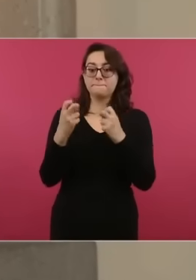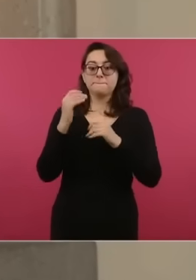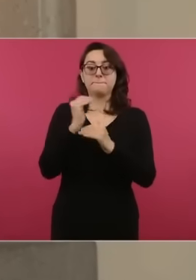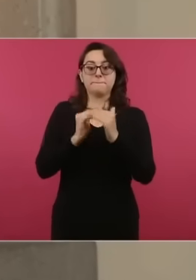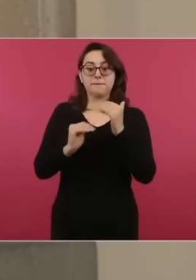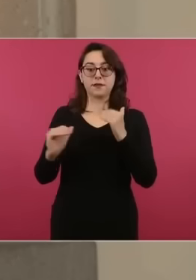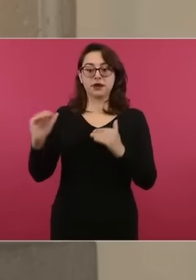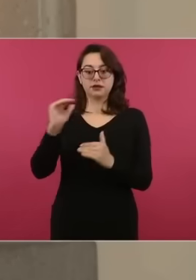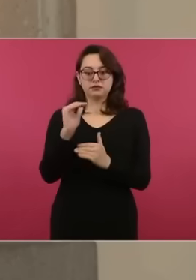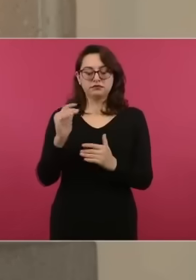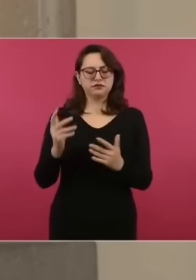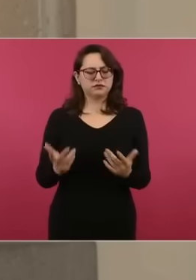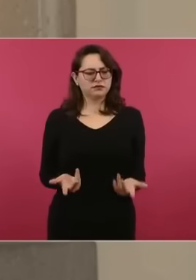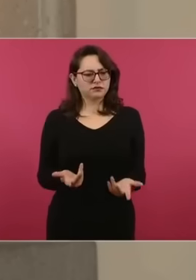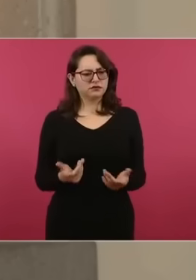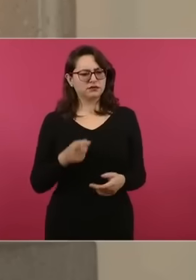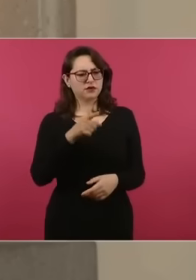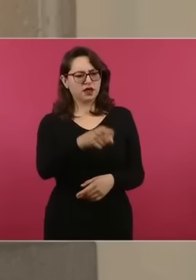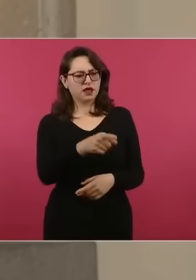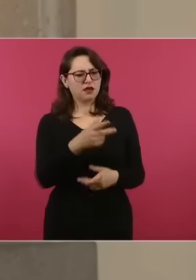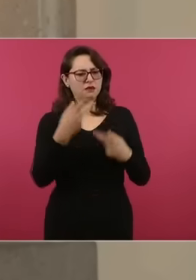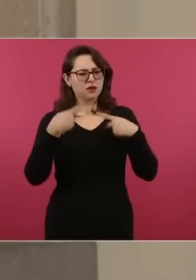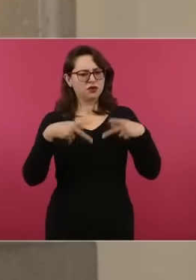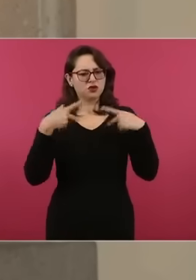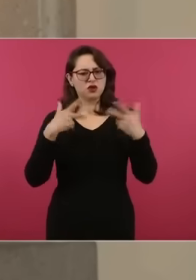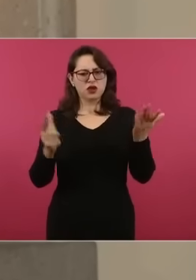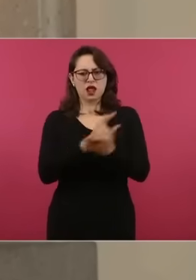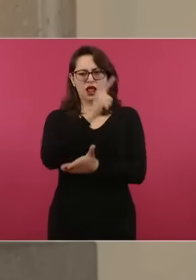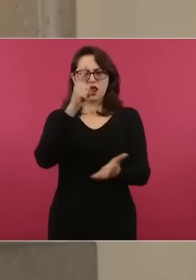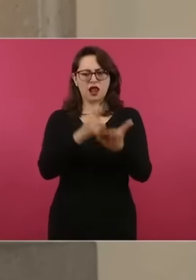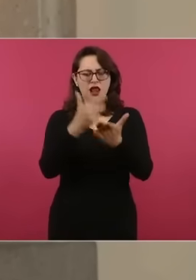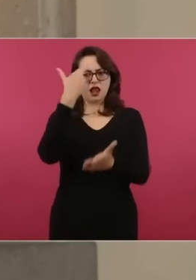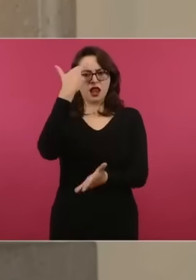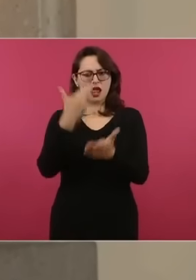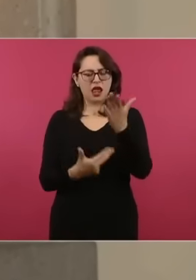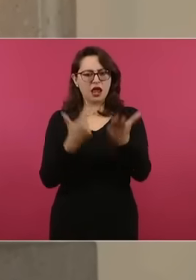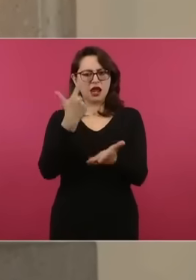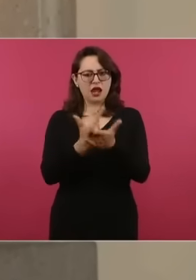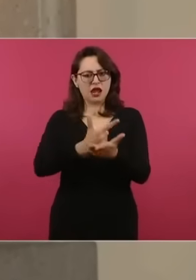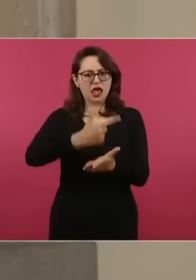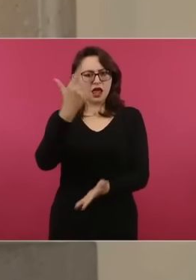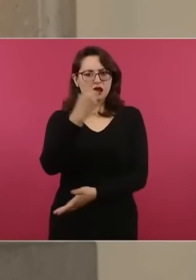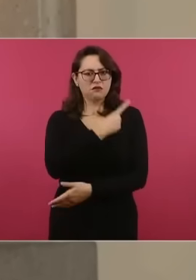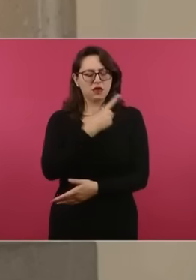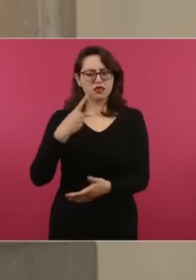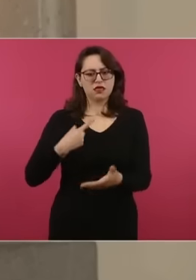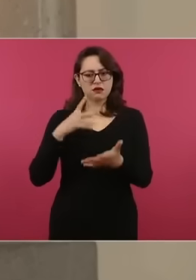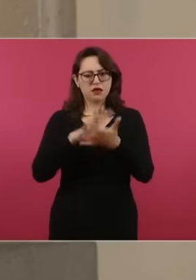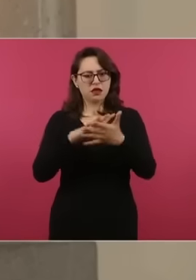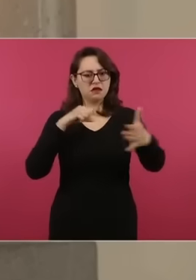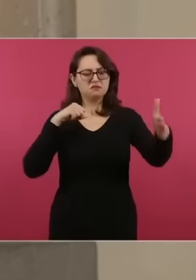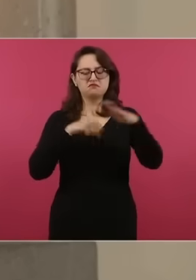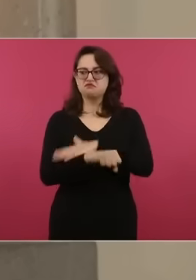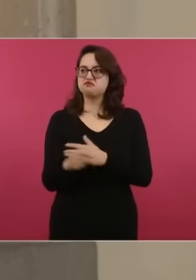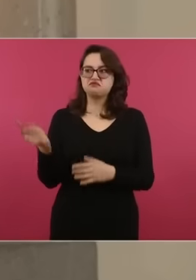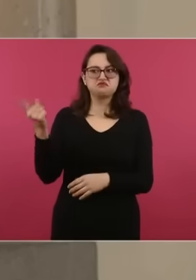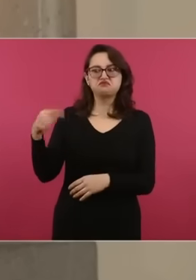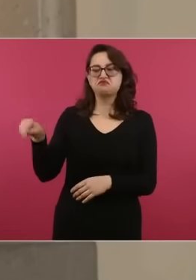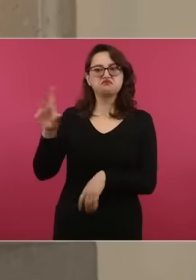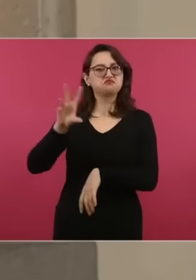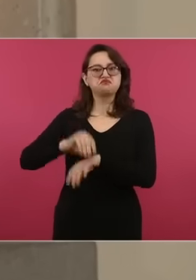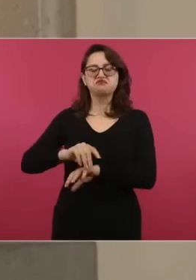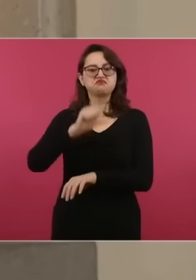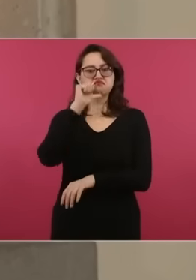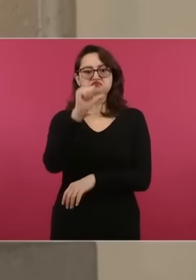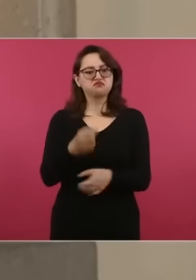ante la comisión de delitos graves se oponen a la aplicación de la prisión preventiva oficiosa como medida cautelar Y por último el